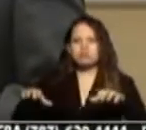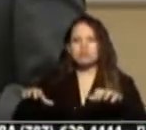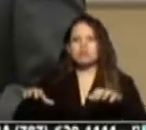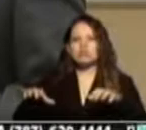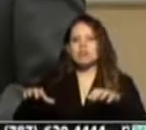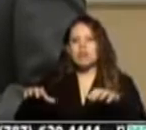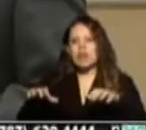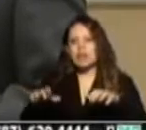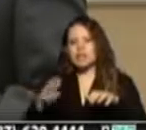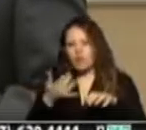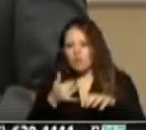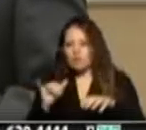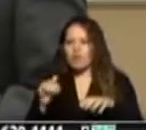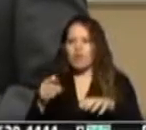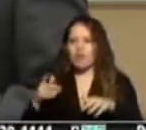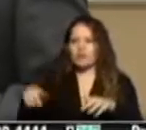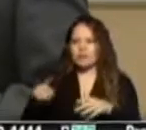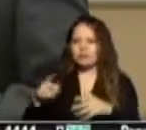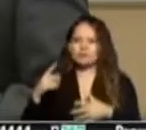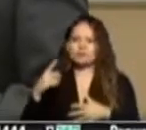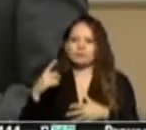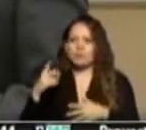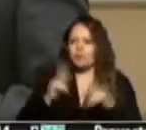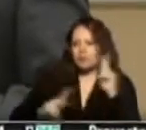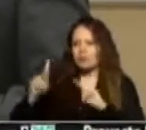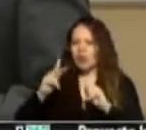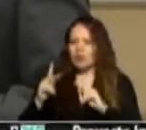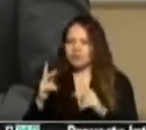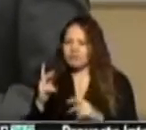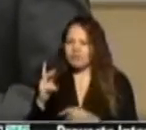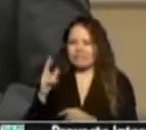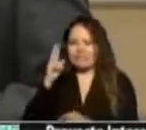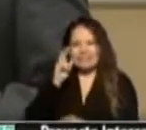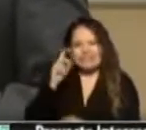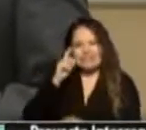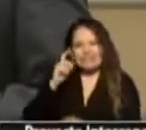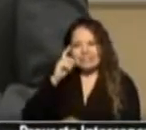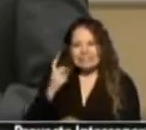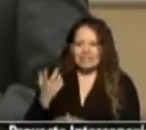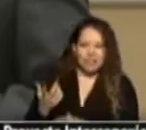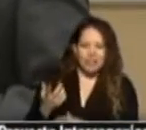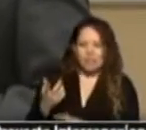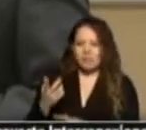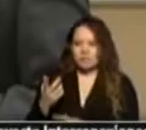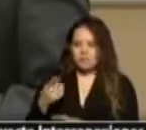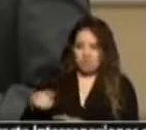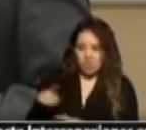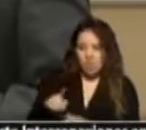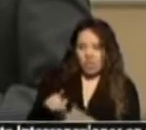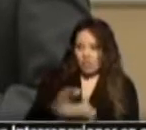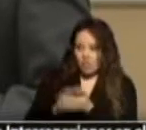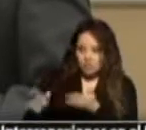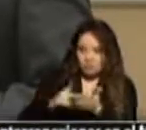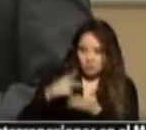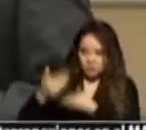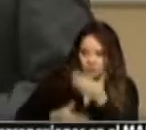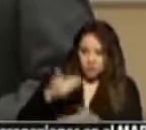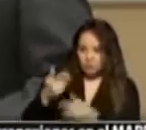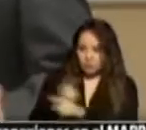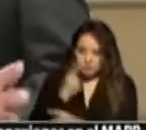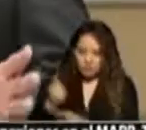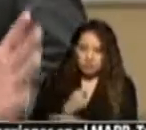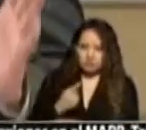la publicidad, los permisos se dejaron para lo último, eso todavía en el público pues levanta suspicacia. ¿Ustedes garantizan que no va a hacerse de esa manera?